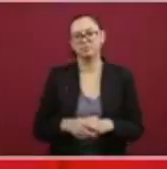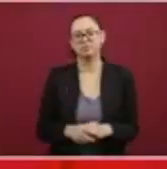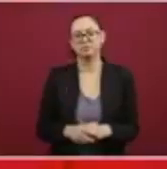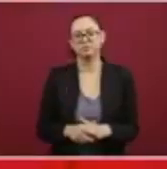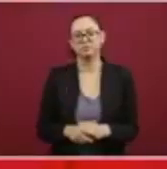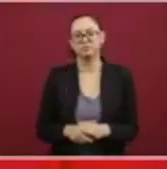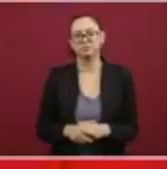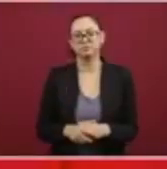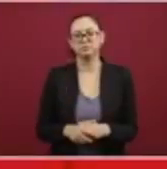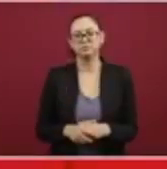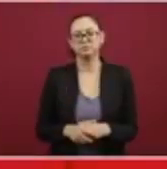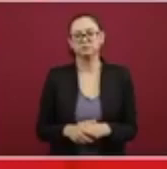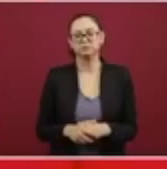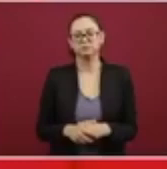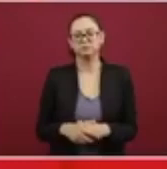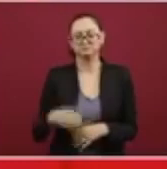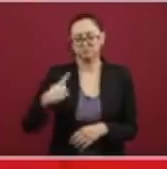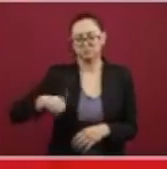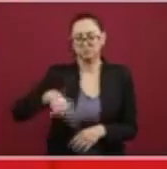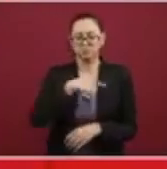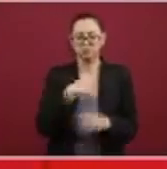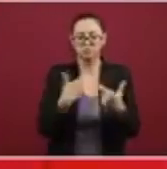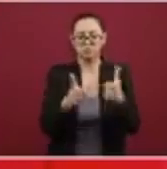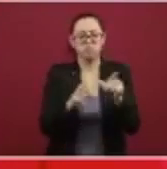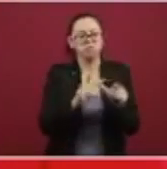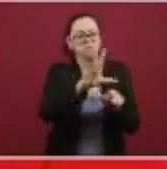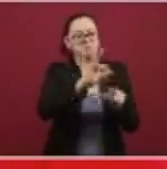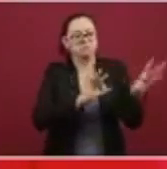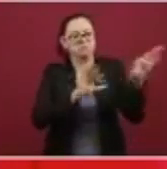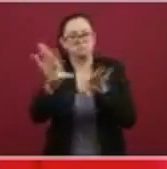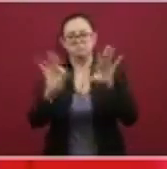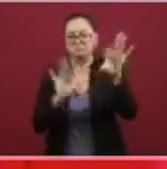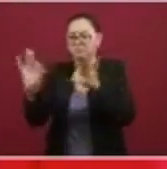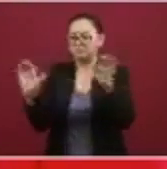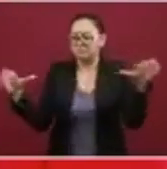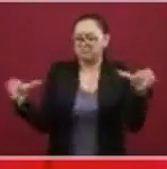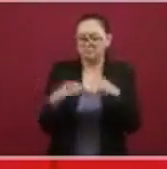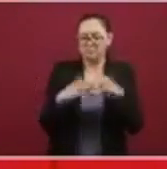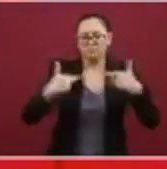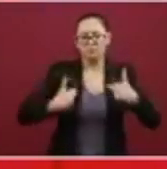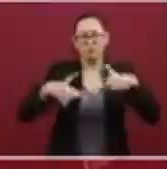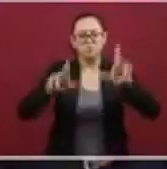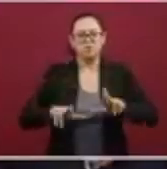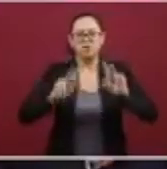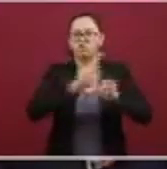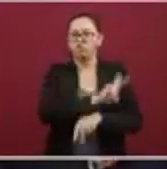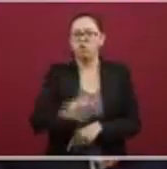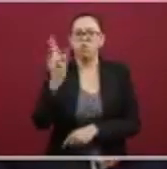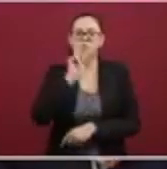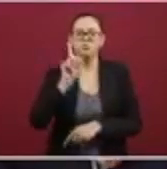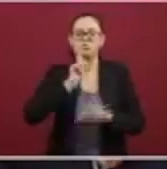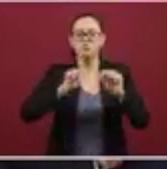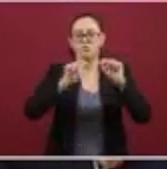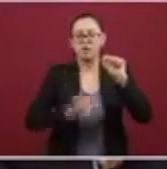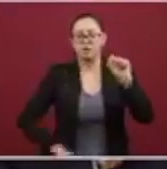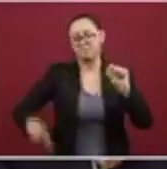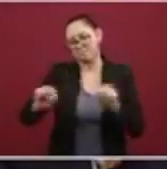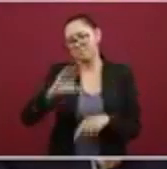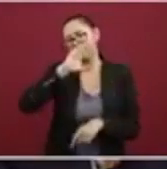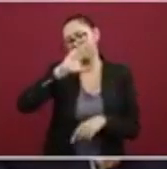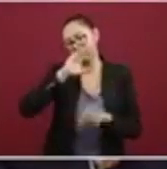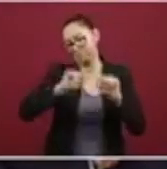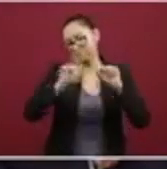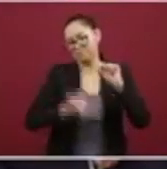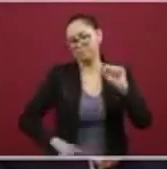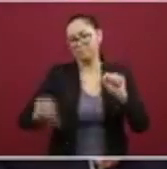un pequeño grupo que nos seleccionaron para representar a las mujeres de México, a las madres de México, la verdad es que es un